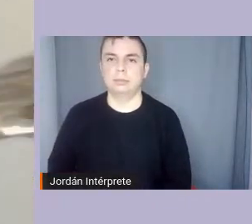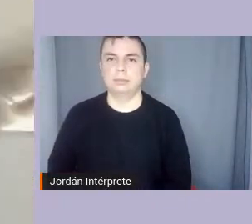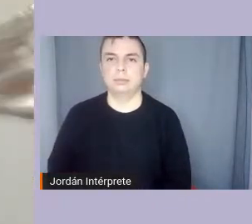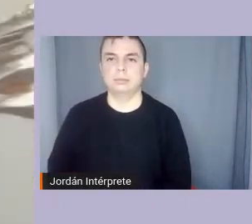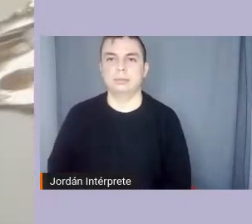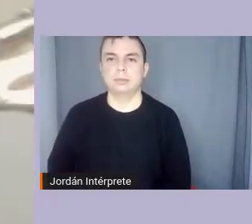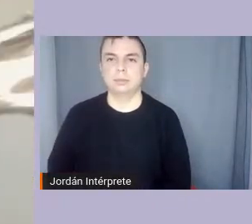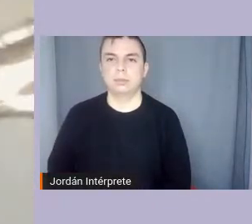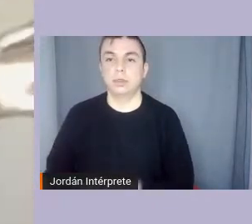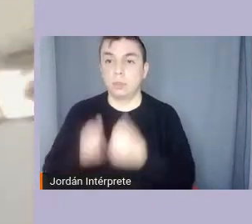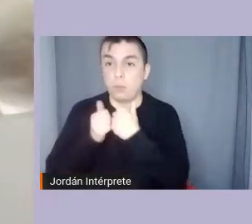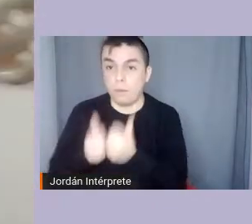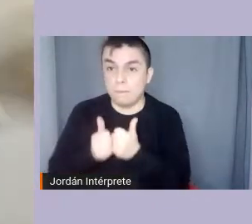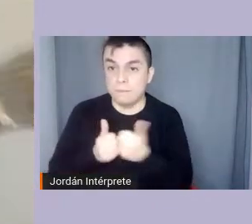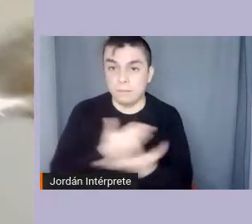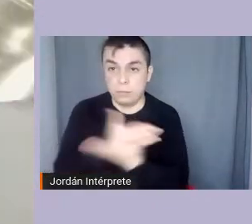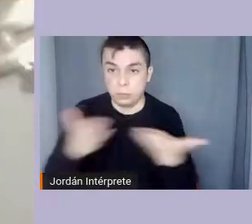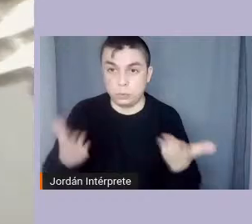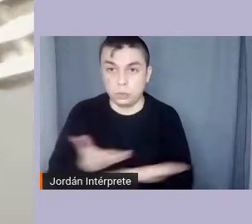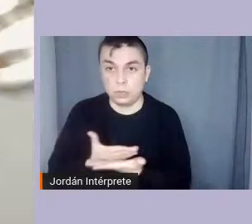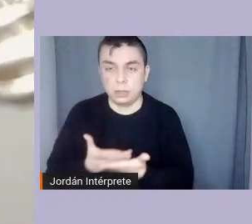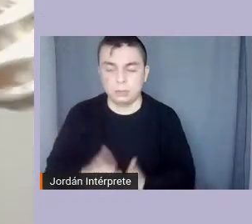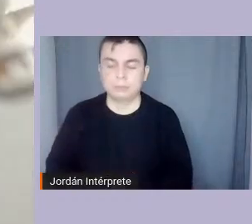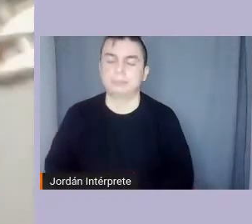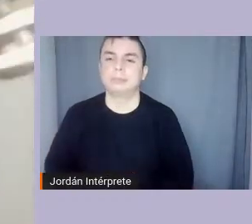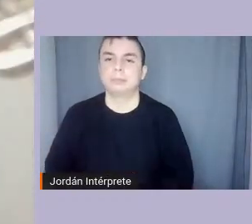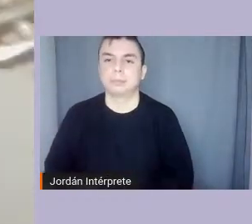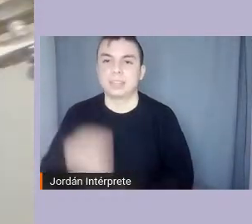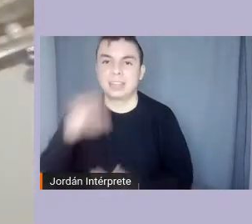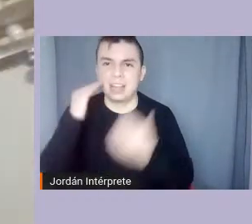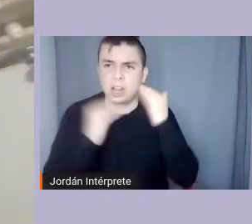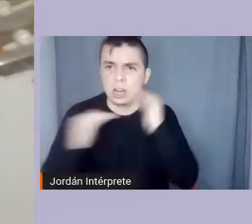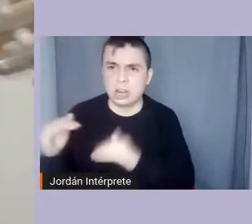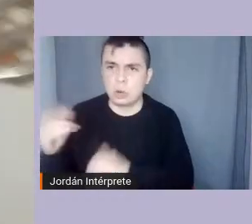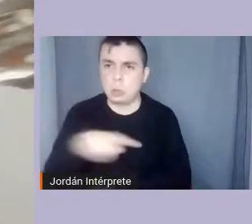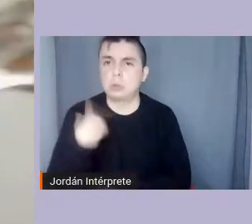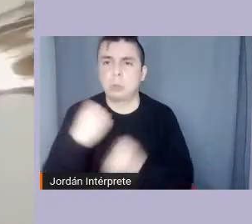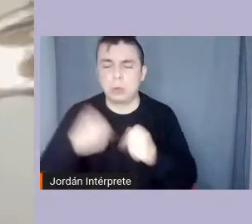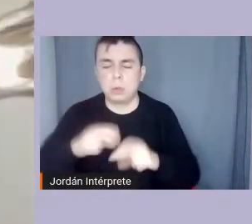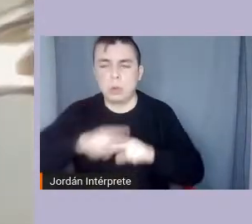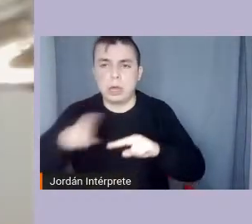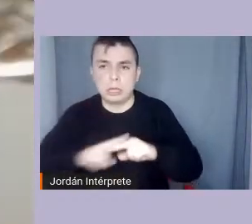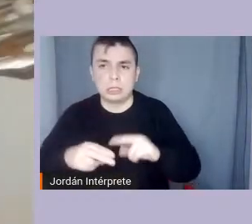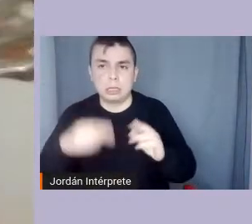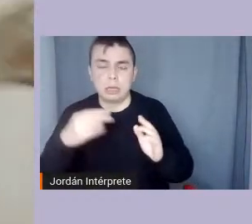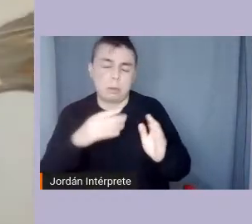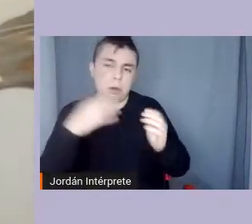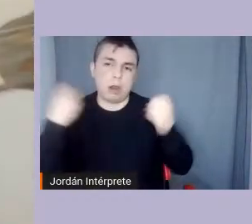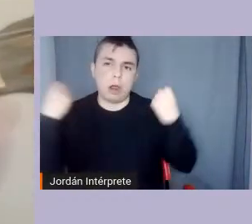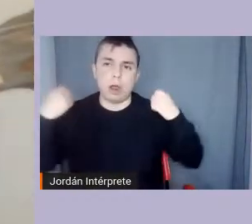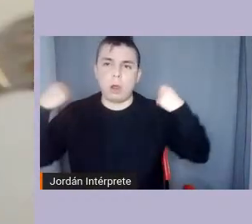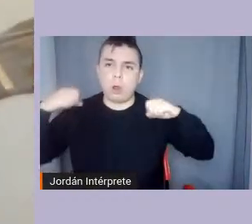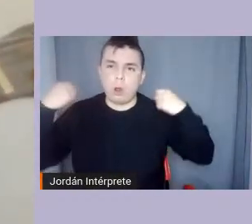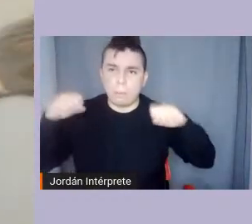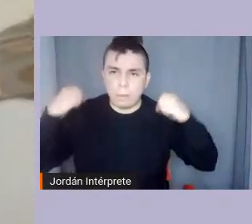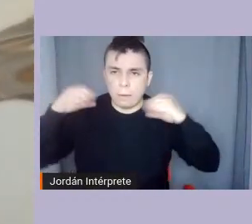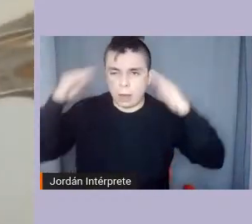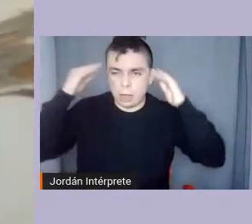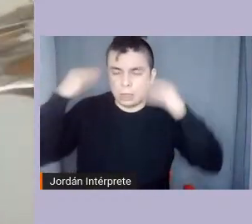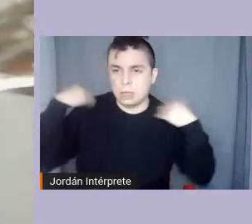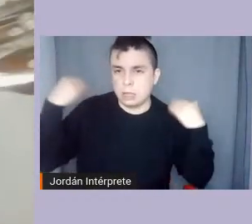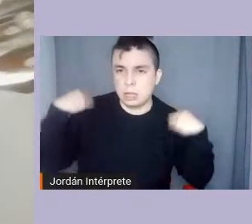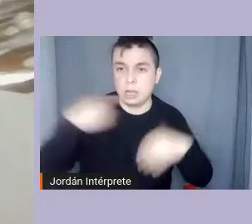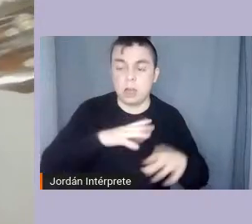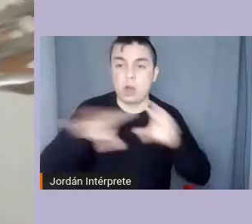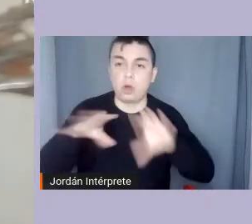Muy bien esos ejercicios. Y se fijan que con los niños uno puede hacer ejercicios normales con sonidos